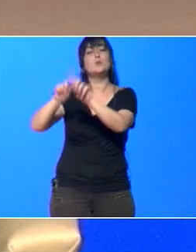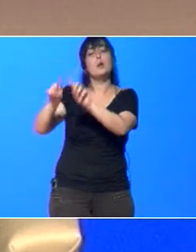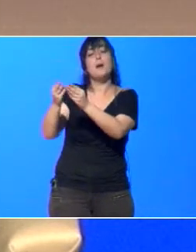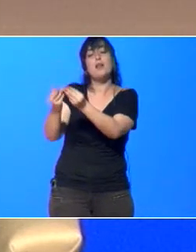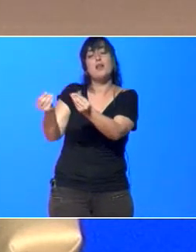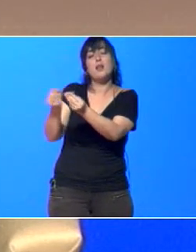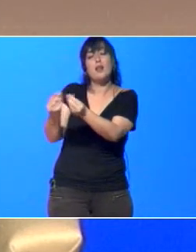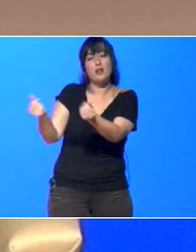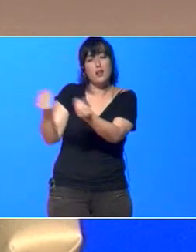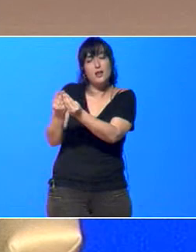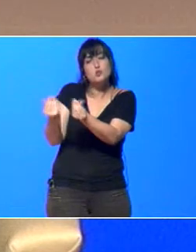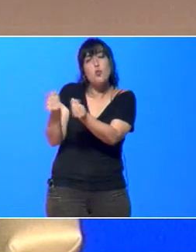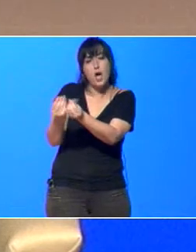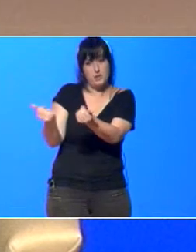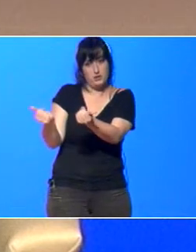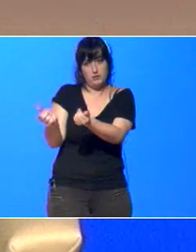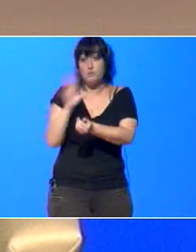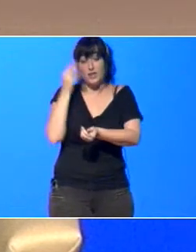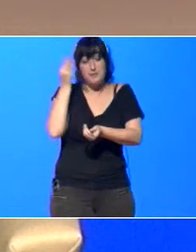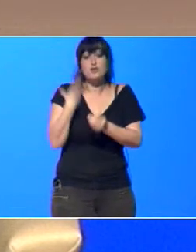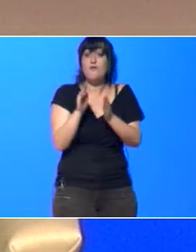a suponer pues un ahorro.